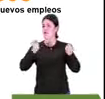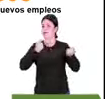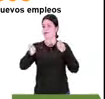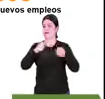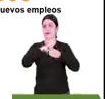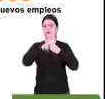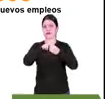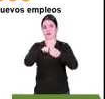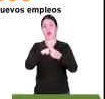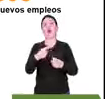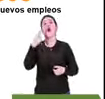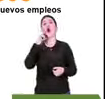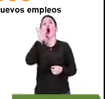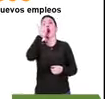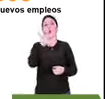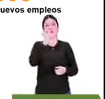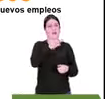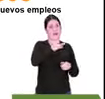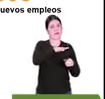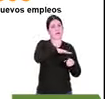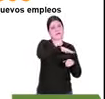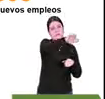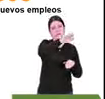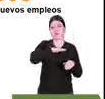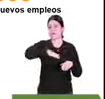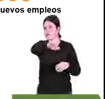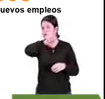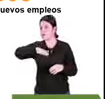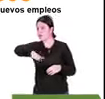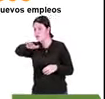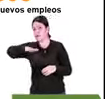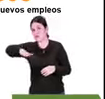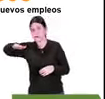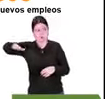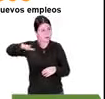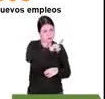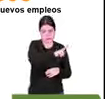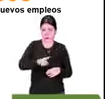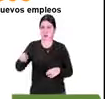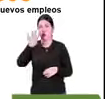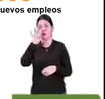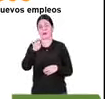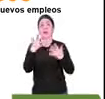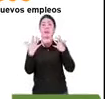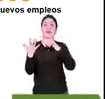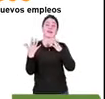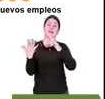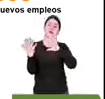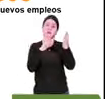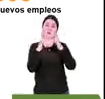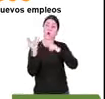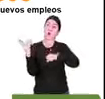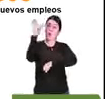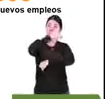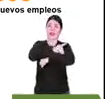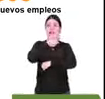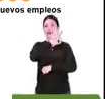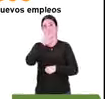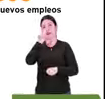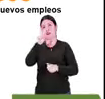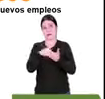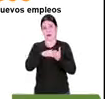9 rutas de transporte, en donde pretendemos mover alrededor de 32.000 pasajeros diarios, pero de alguna manera vamos